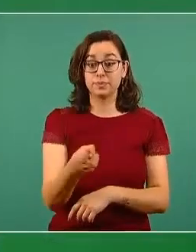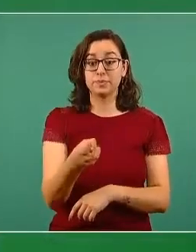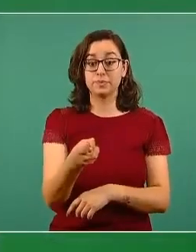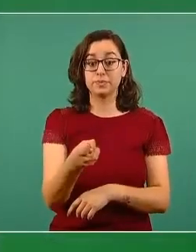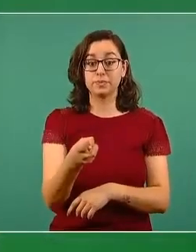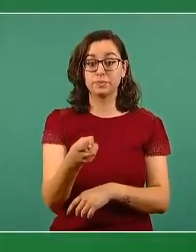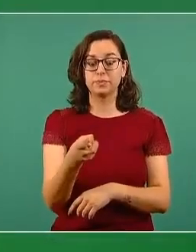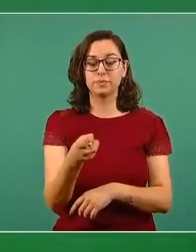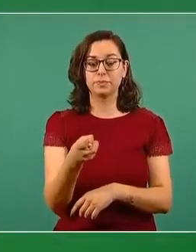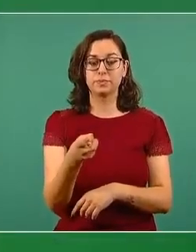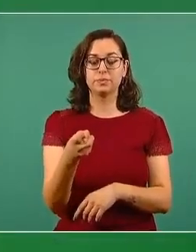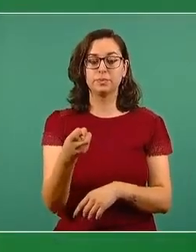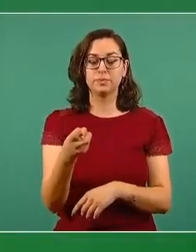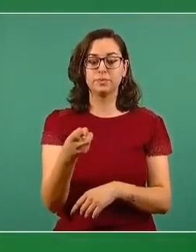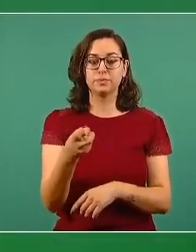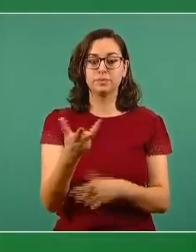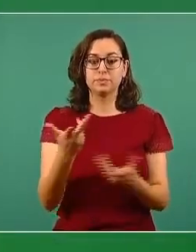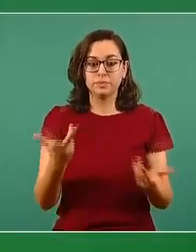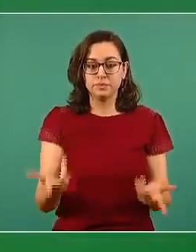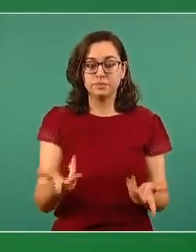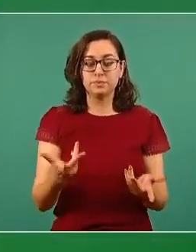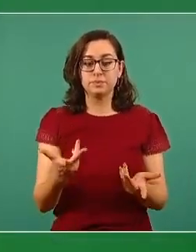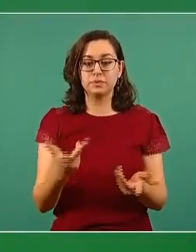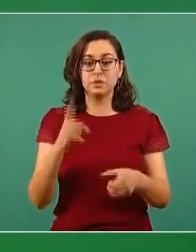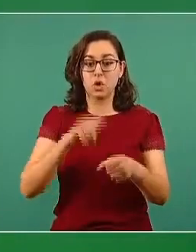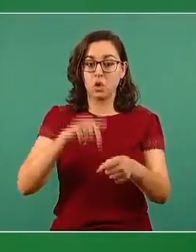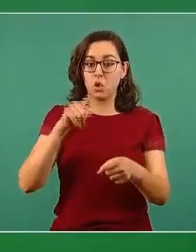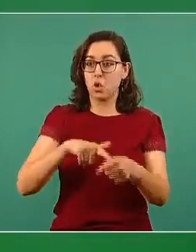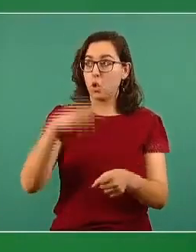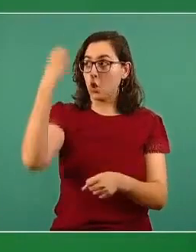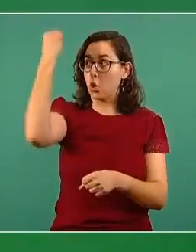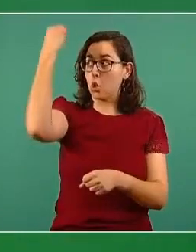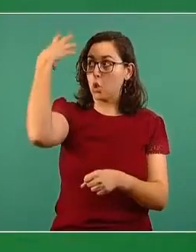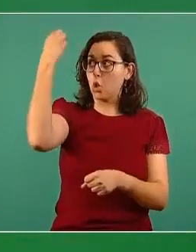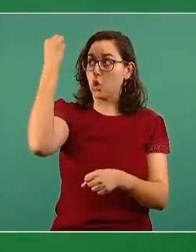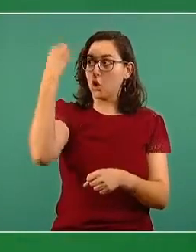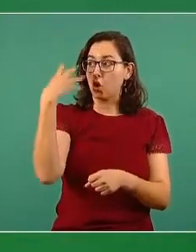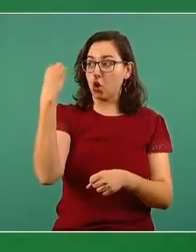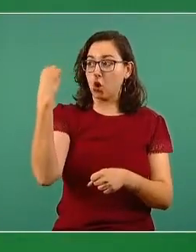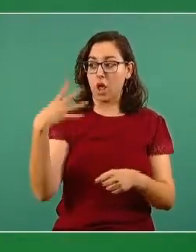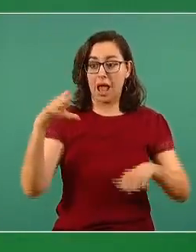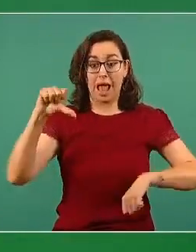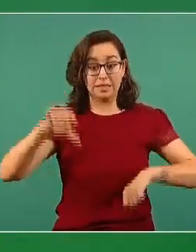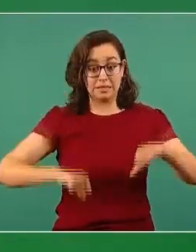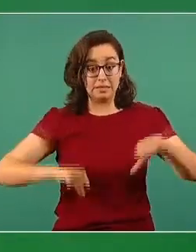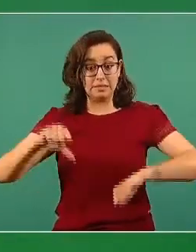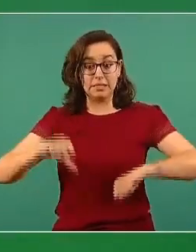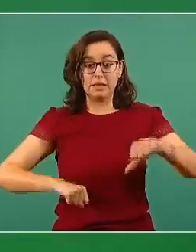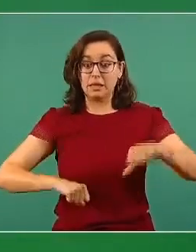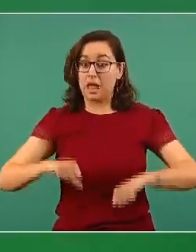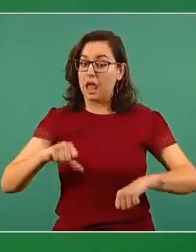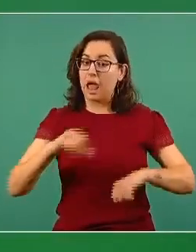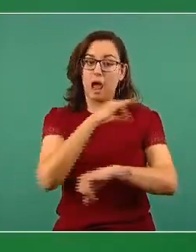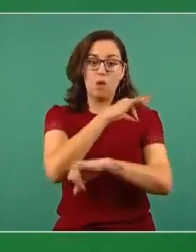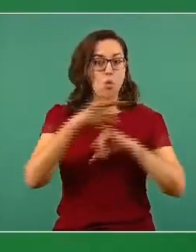las actividades recomendadas para cada uno de los colores del semáforo se dejó hasta el